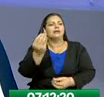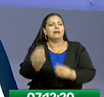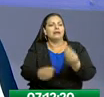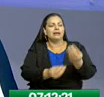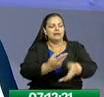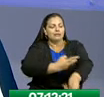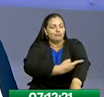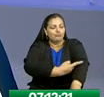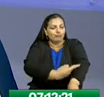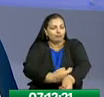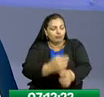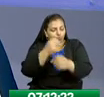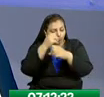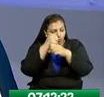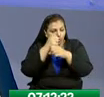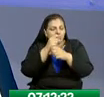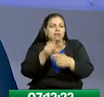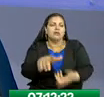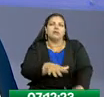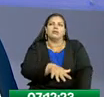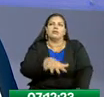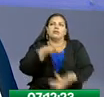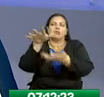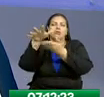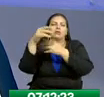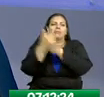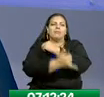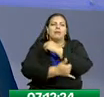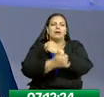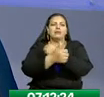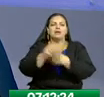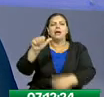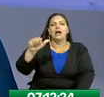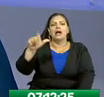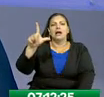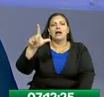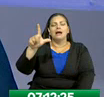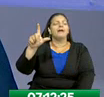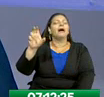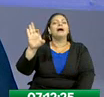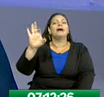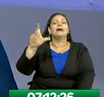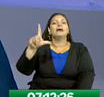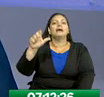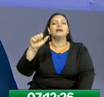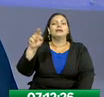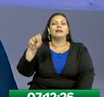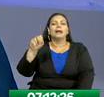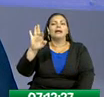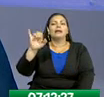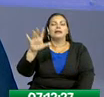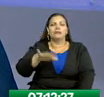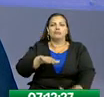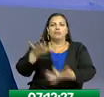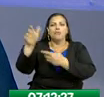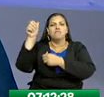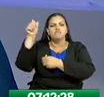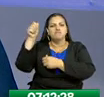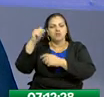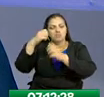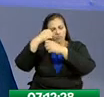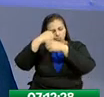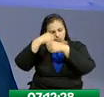país hemos hecho todo lo que es pertinente. Pero lamentablemente la demanda mundial aumenta cada vez